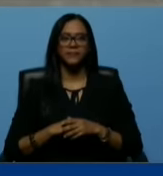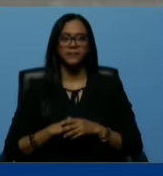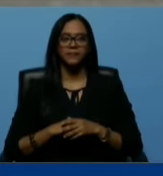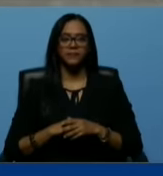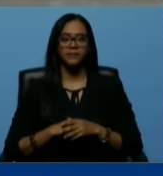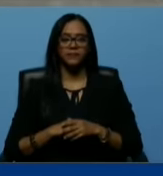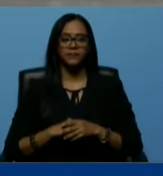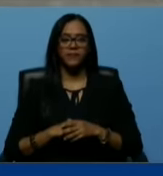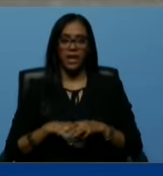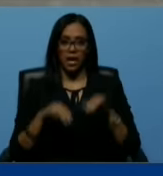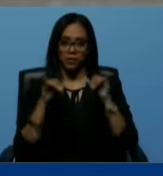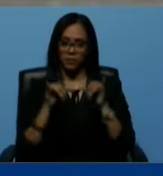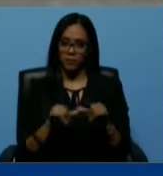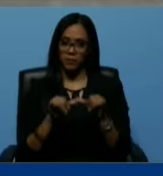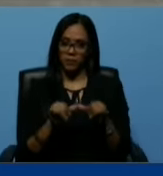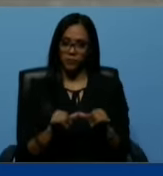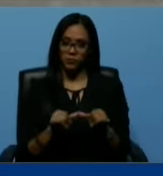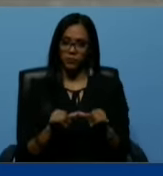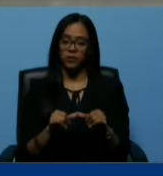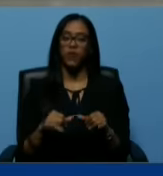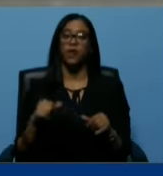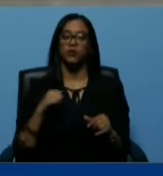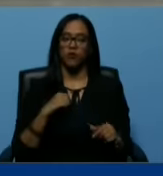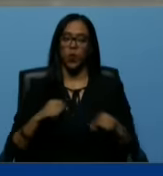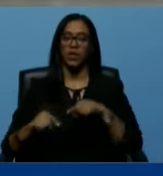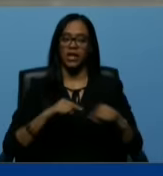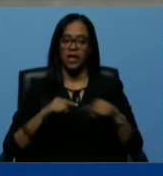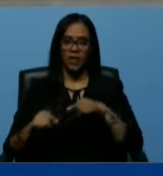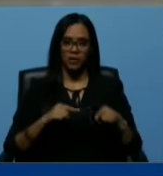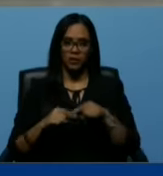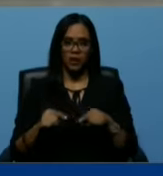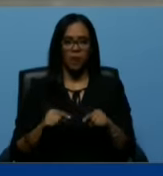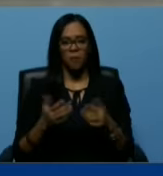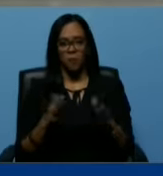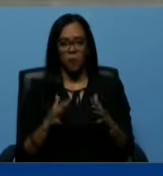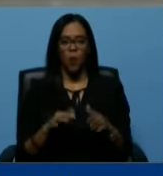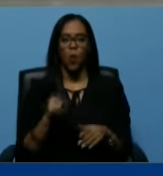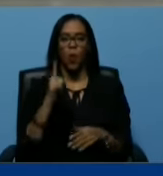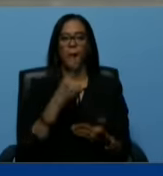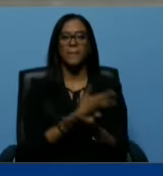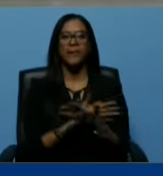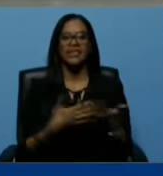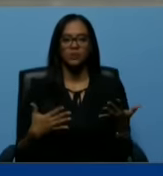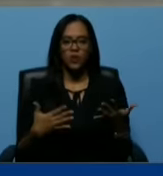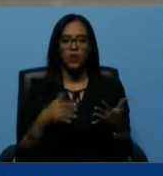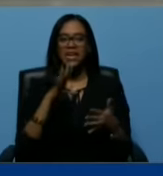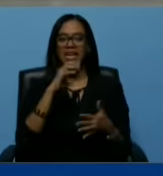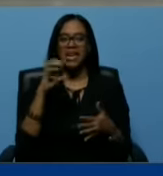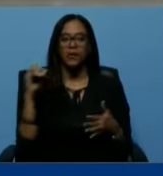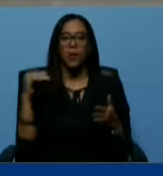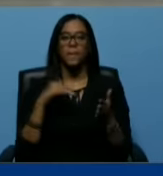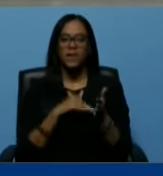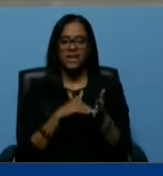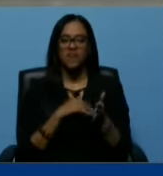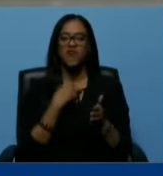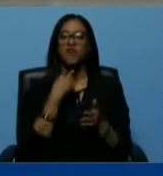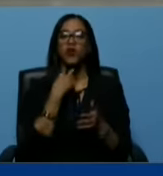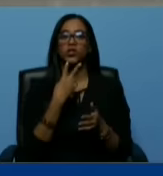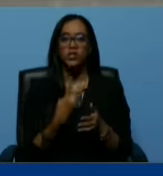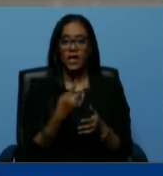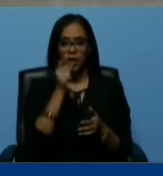que a su vez son dirigidos aproximadamente por 1.500.000 voceros y